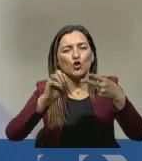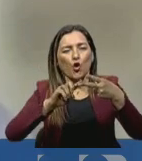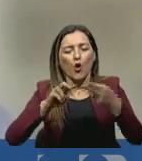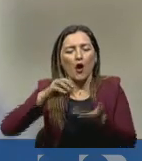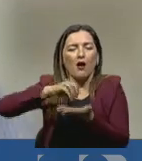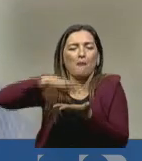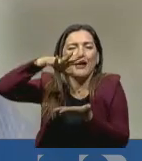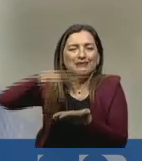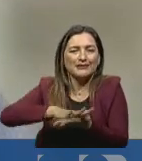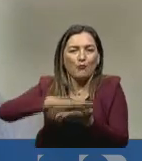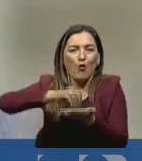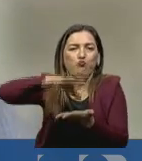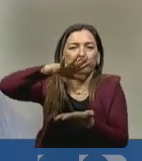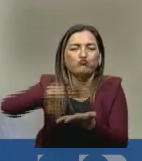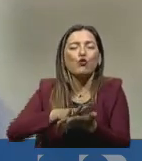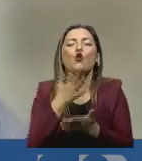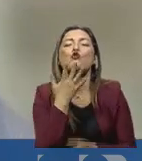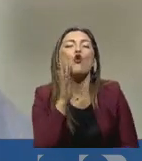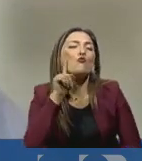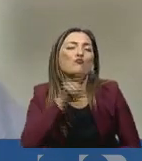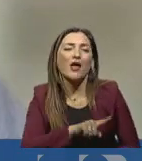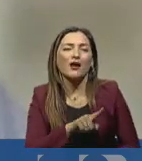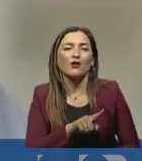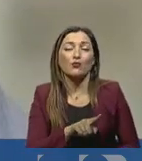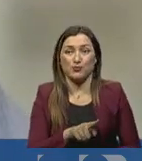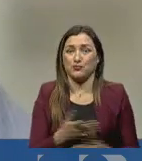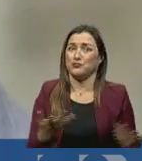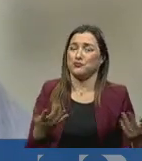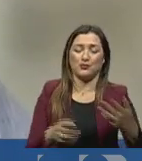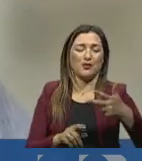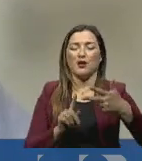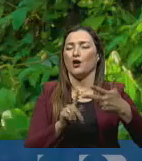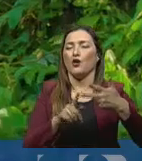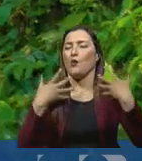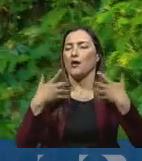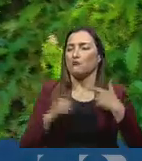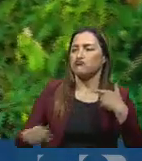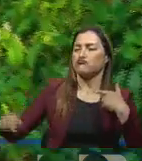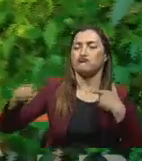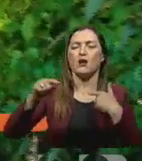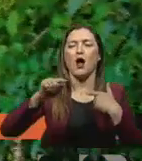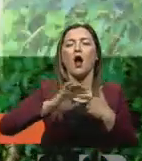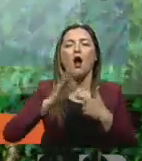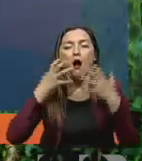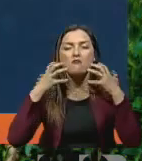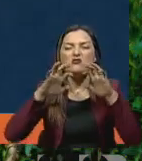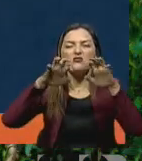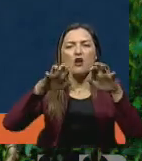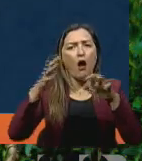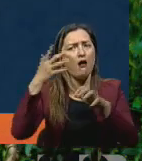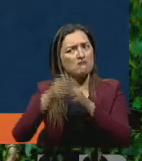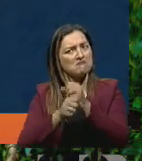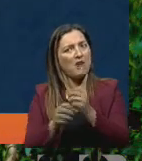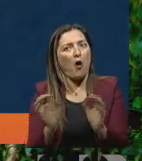que era muy abundante que en los alrededores de Guayaquil había Jaguares hace 100 años Ecuador cuenta con un sistema de áreas